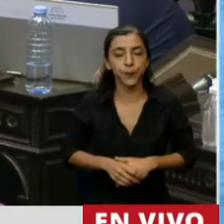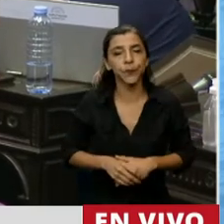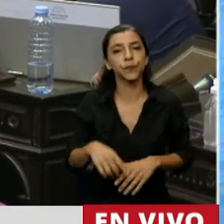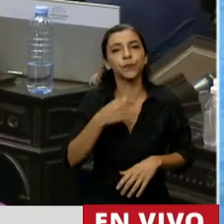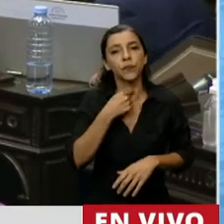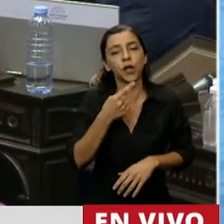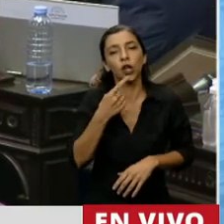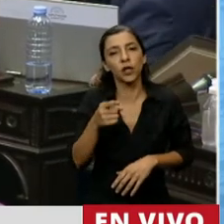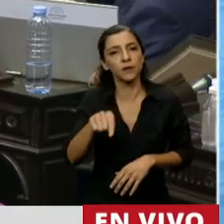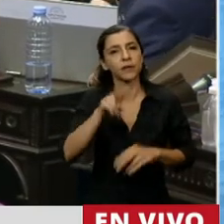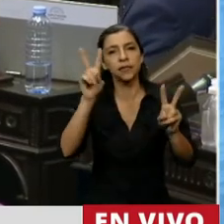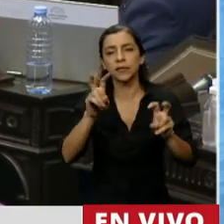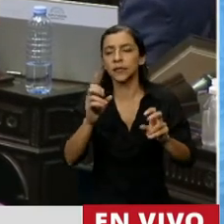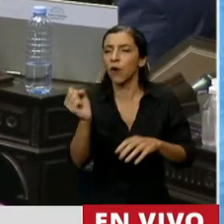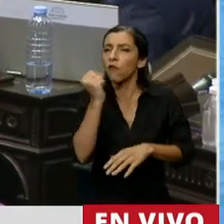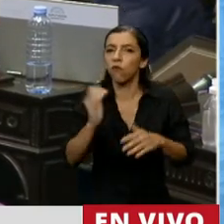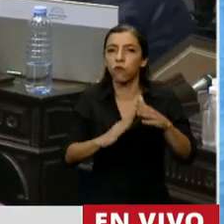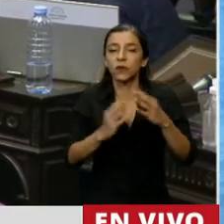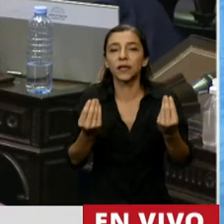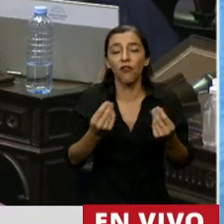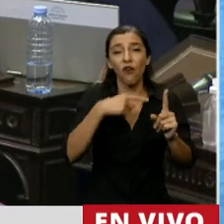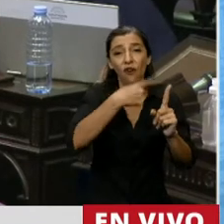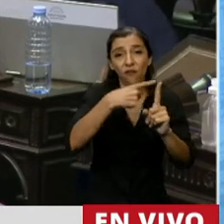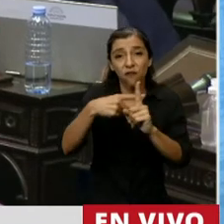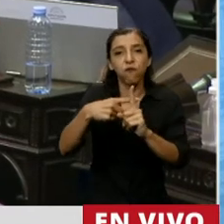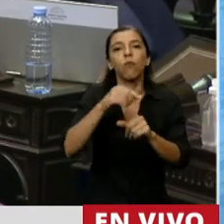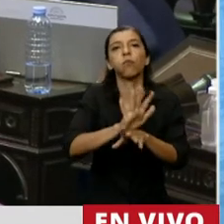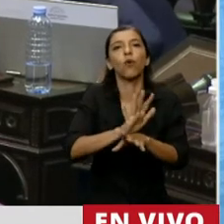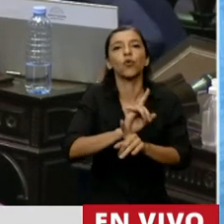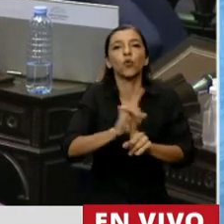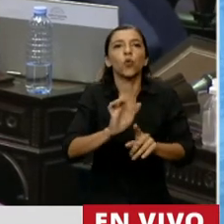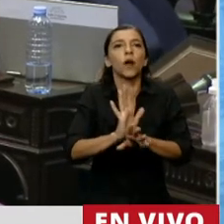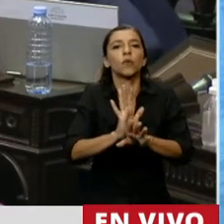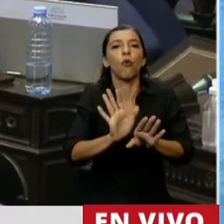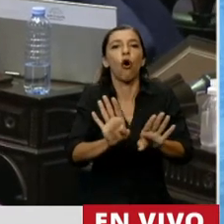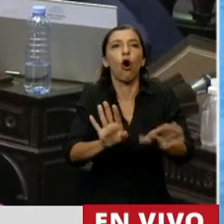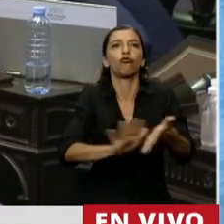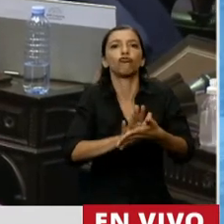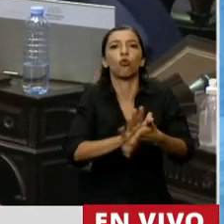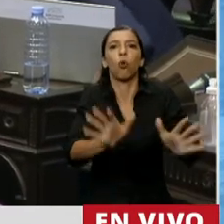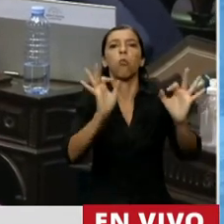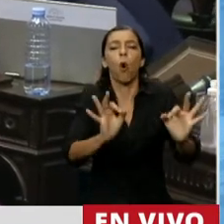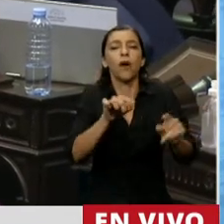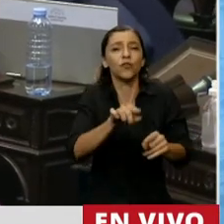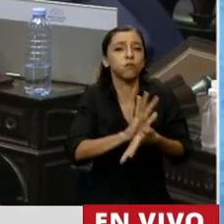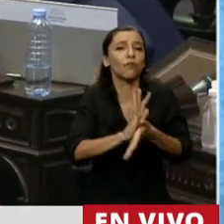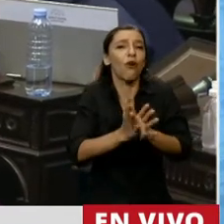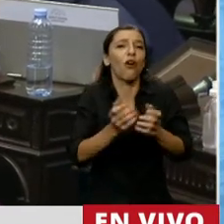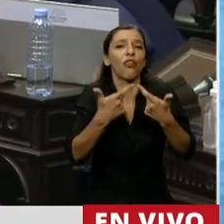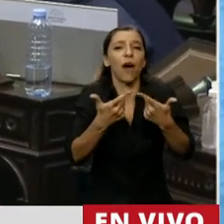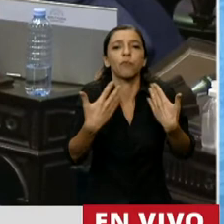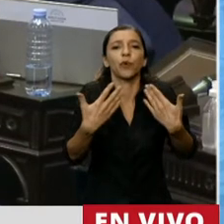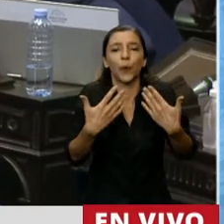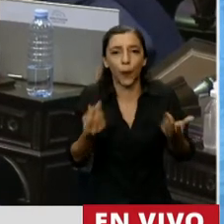que es fundamental. Las fórmulas no son un fin en sí mismo, sino instrumentos, y tienen siempre que ver